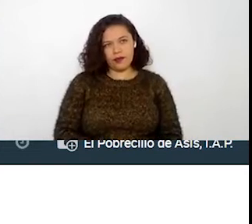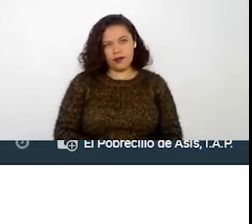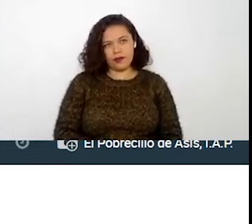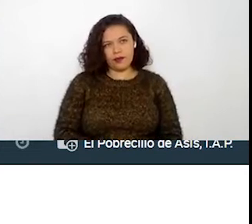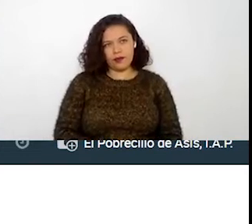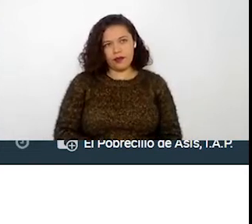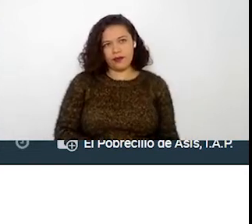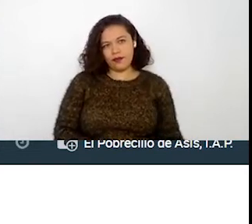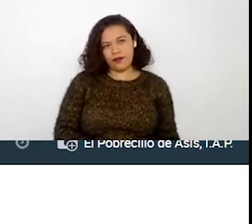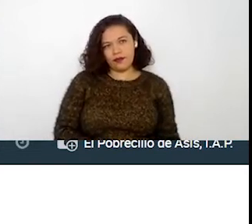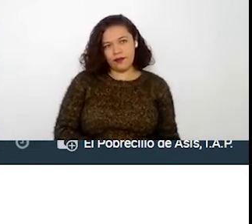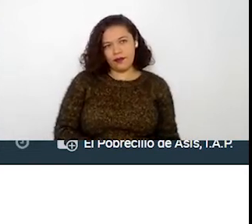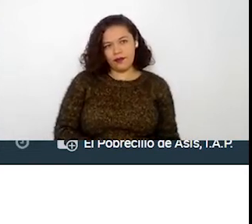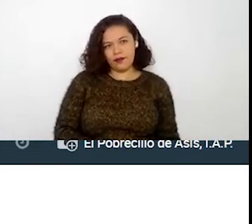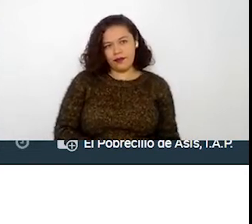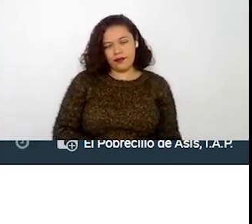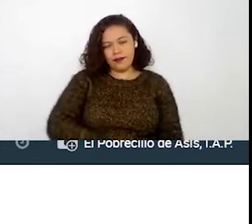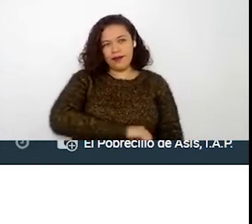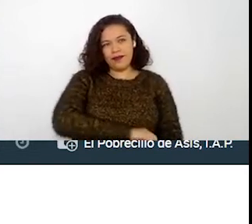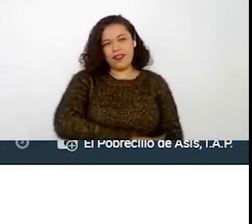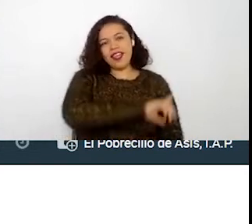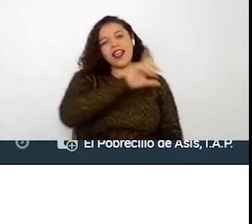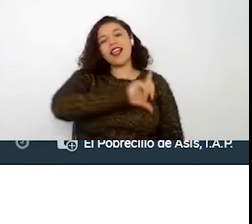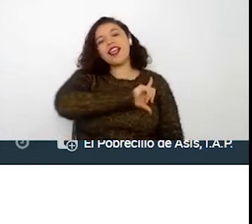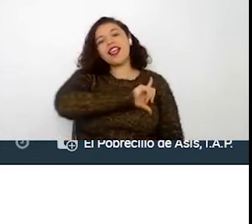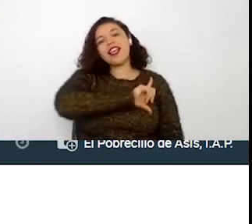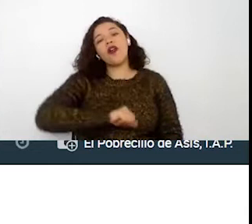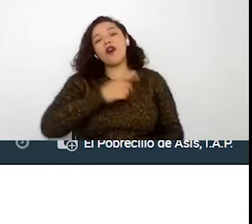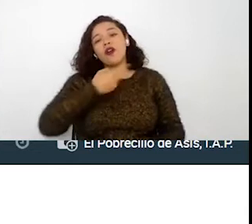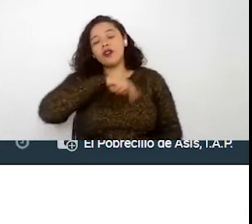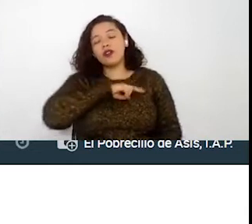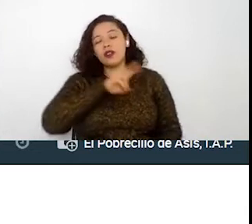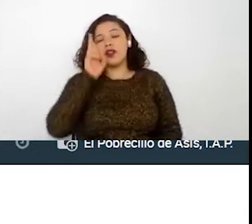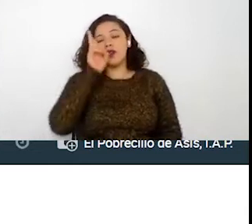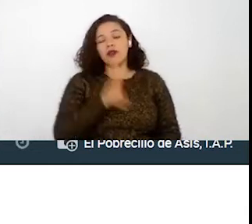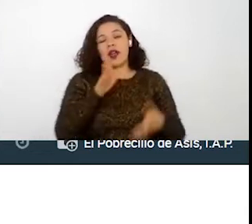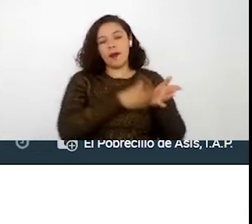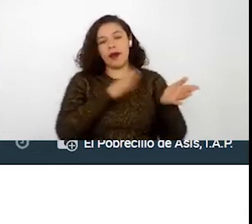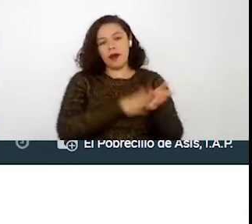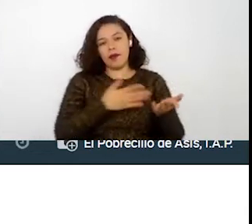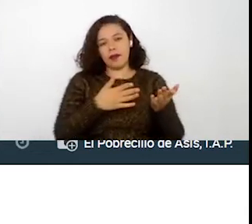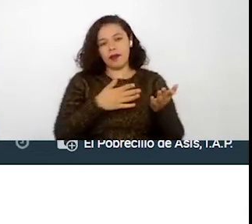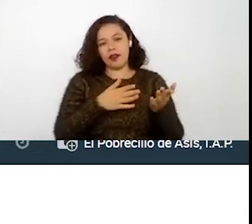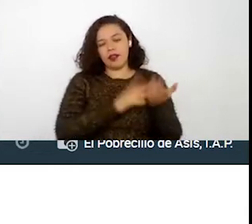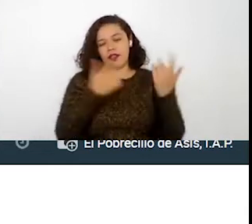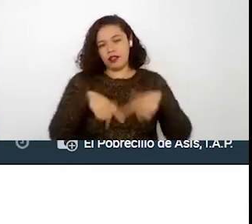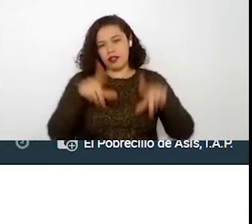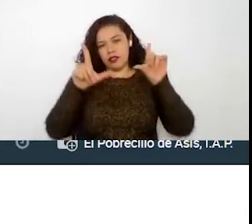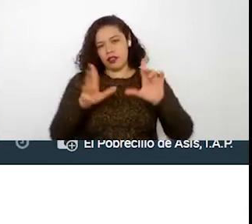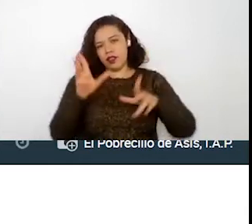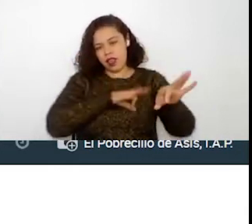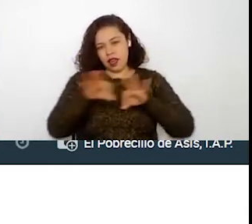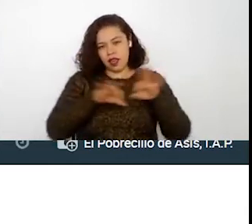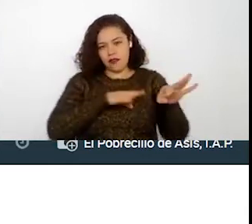y este vamos a ver nuestra hoja de Word No ya saben nuestra hoja de trabajo